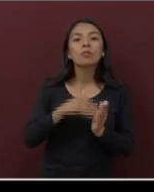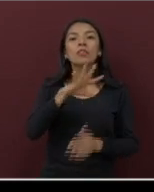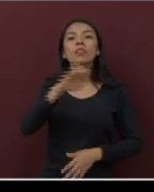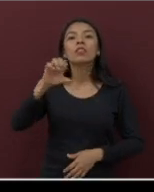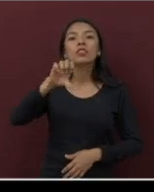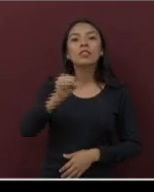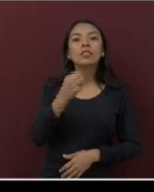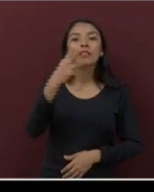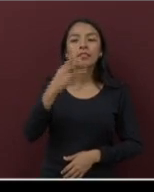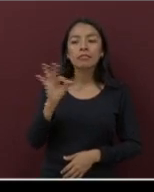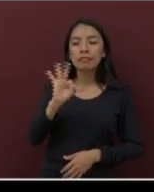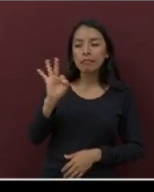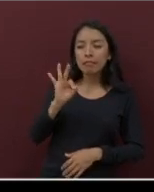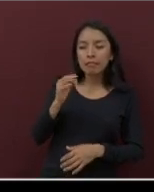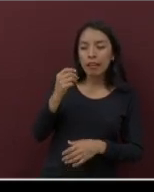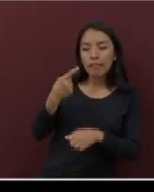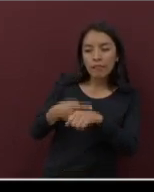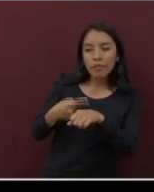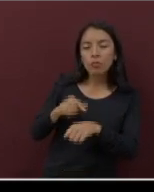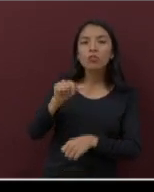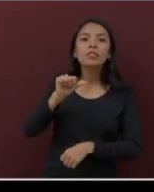178.563. Sospechosos,